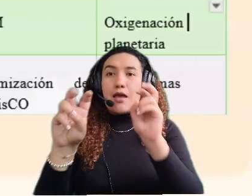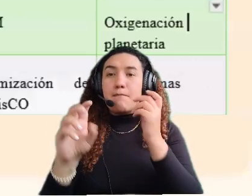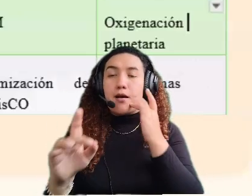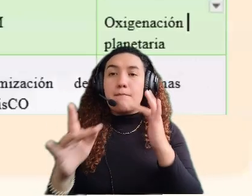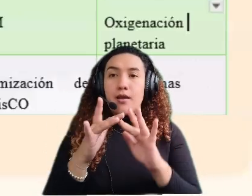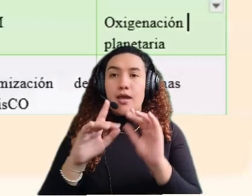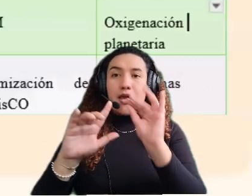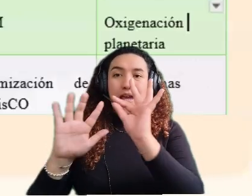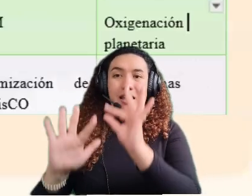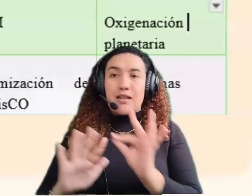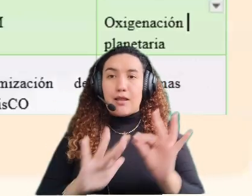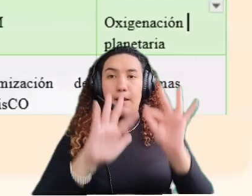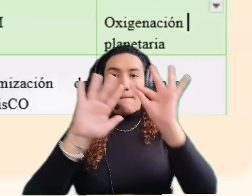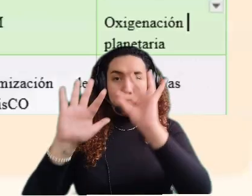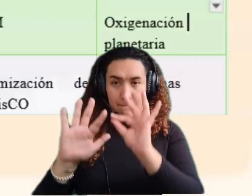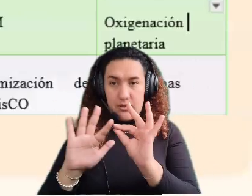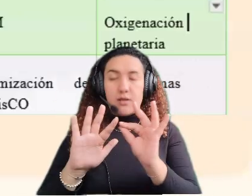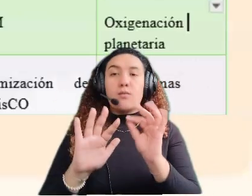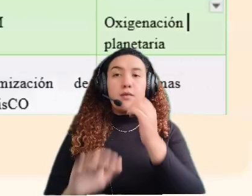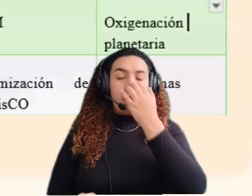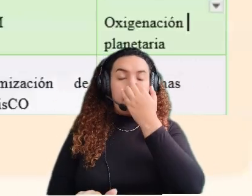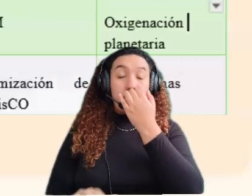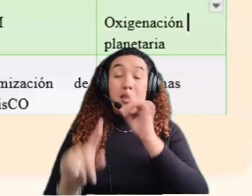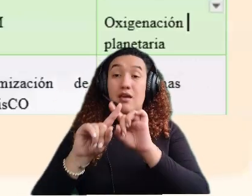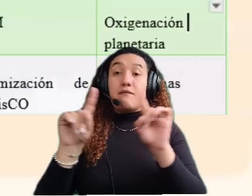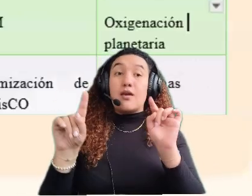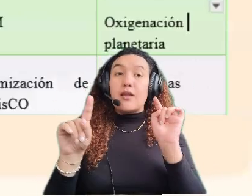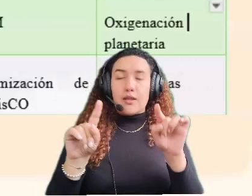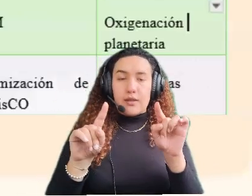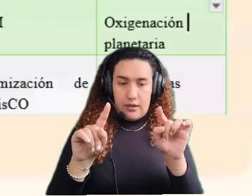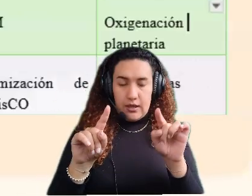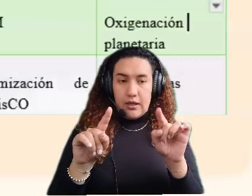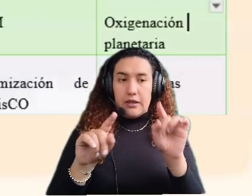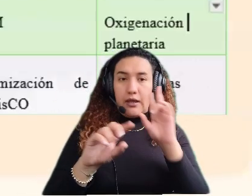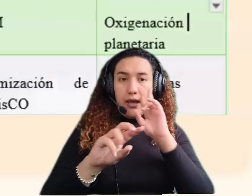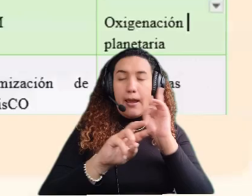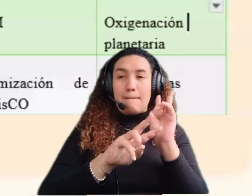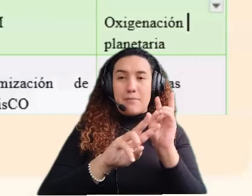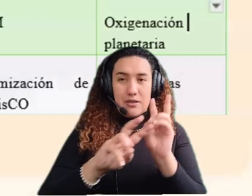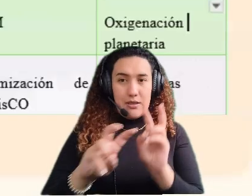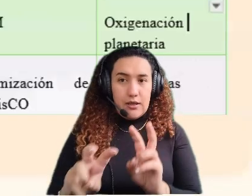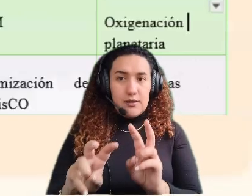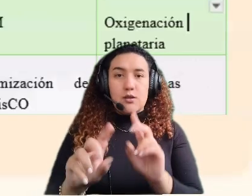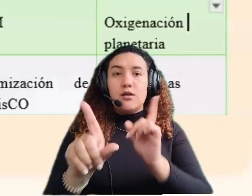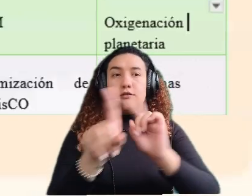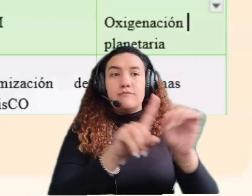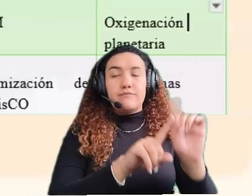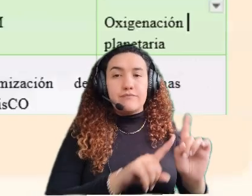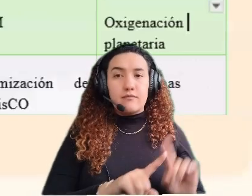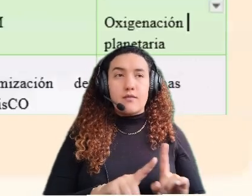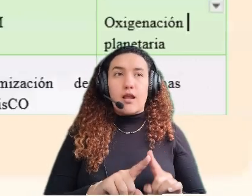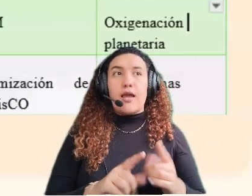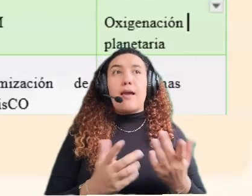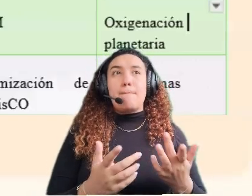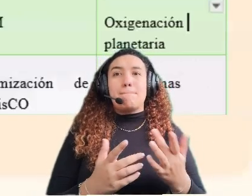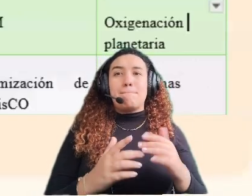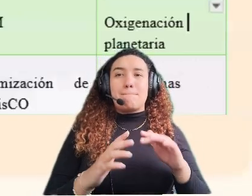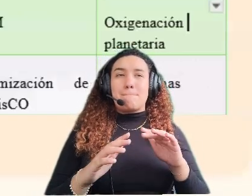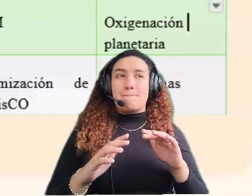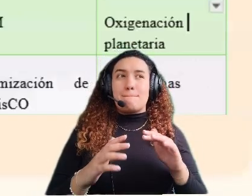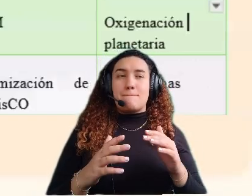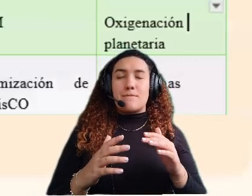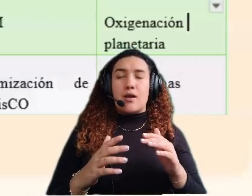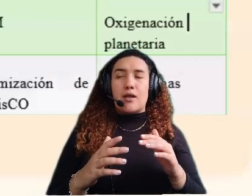en fitoplancton distinto a diatomeas o a las escasez de investigaciones